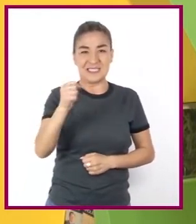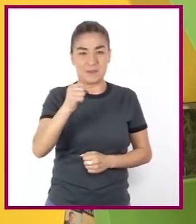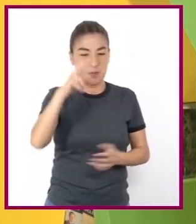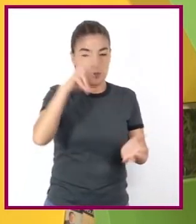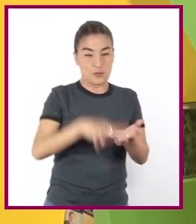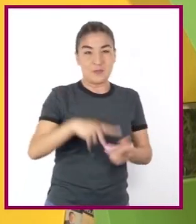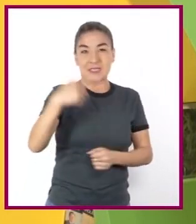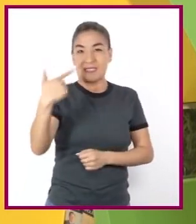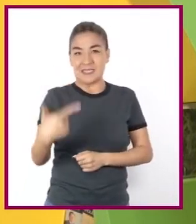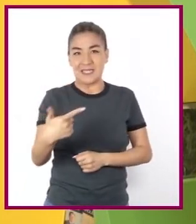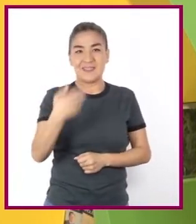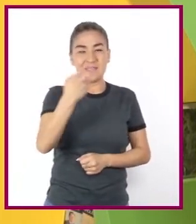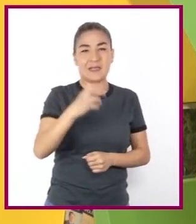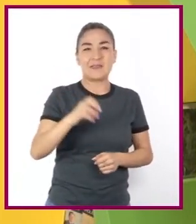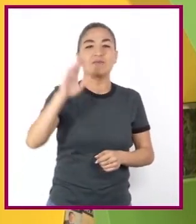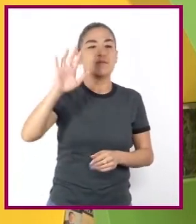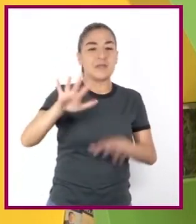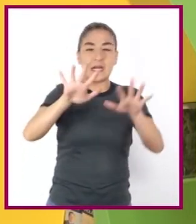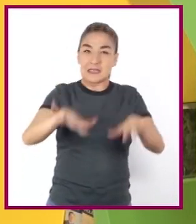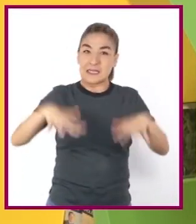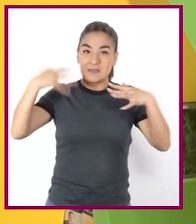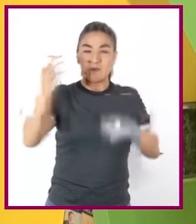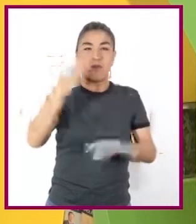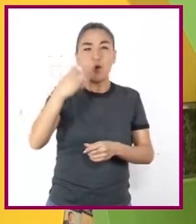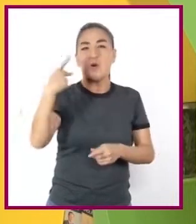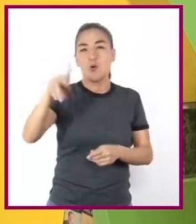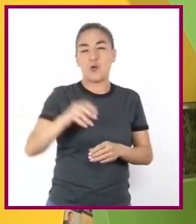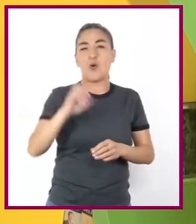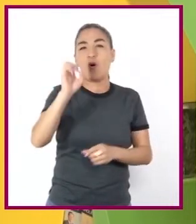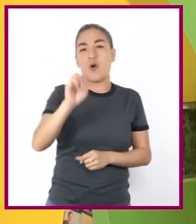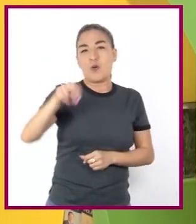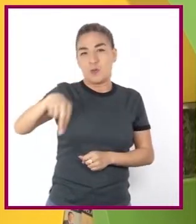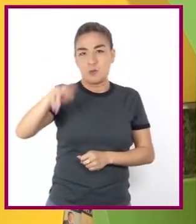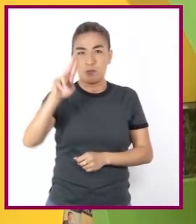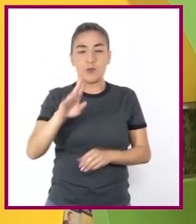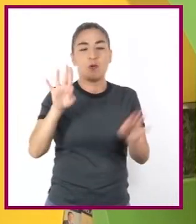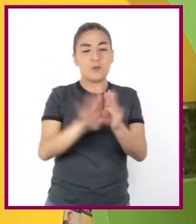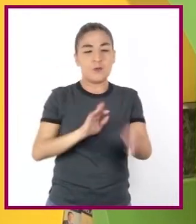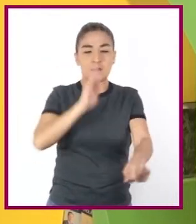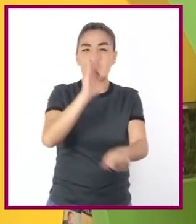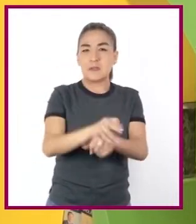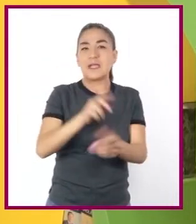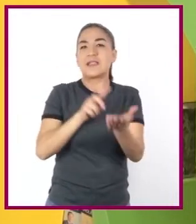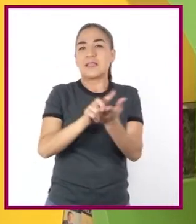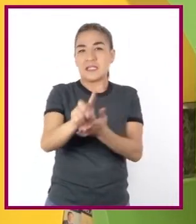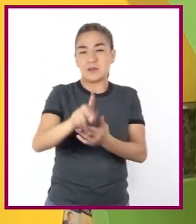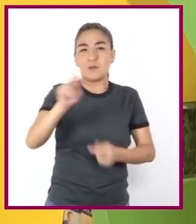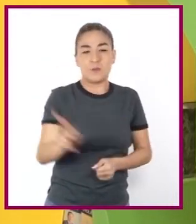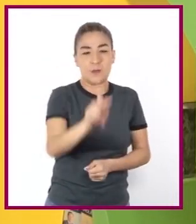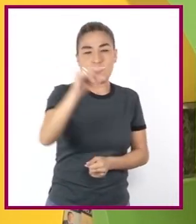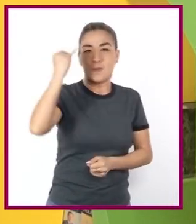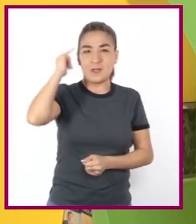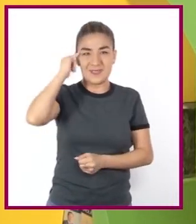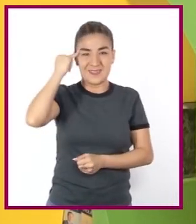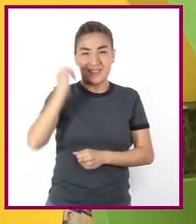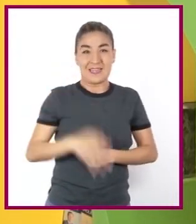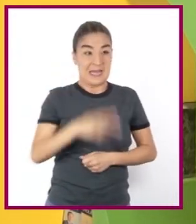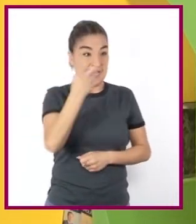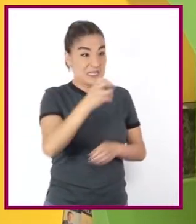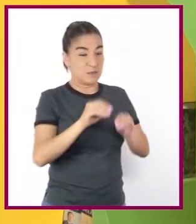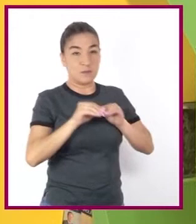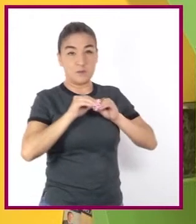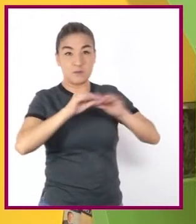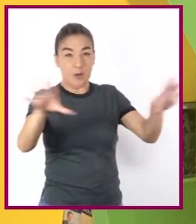2007, la Asamblea General de la ONU aprobó la Declaración sobre los Derechos de los Pueblos Indígenas. Esta